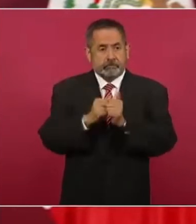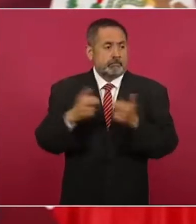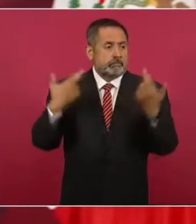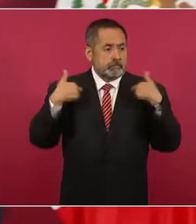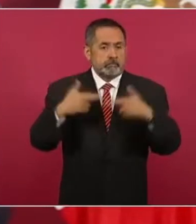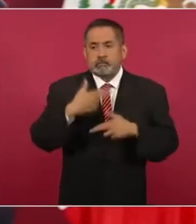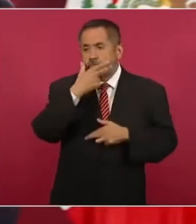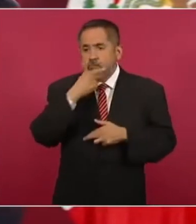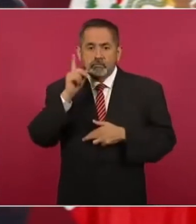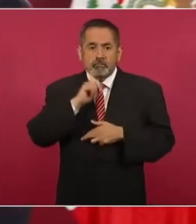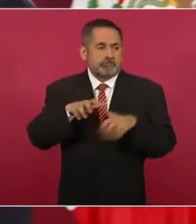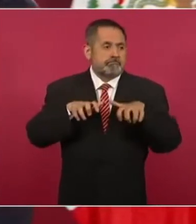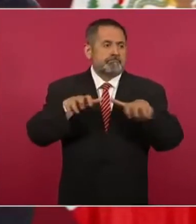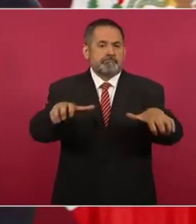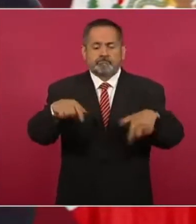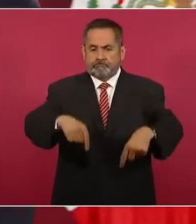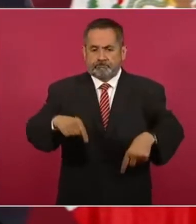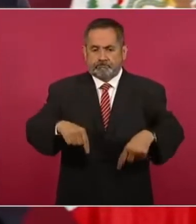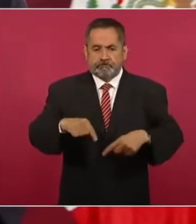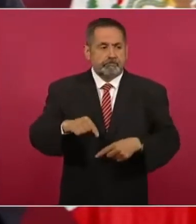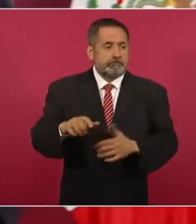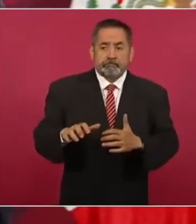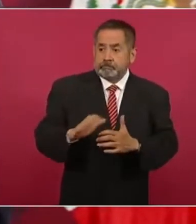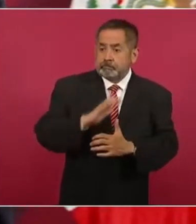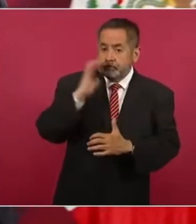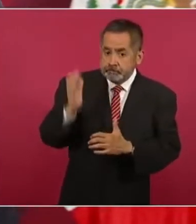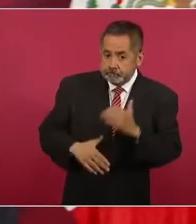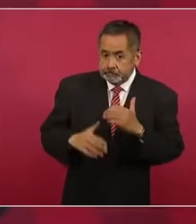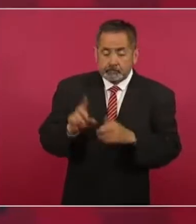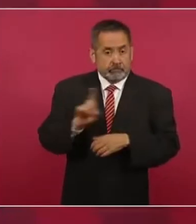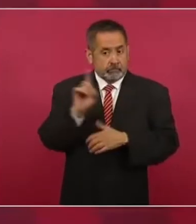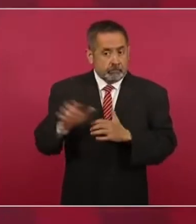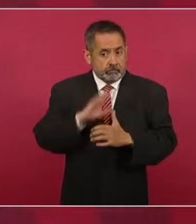con maestros, y terminando ese acto